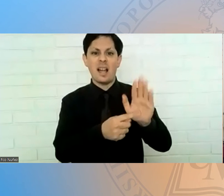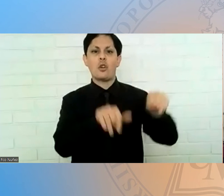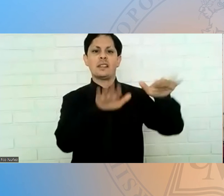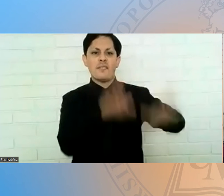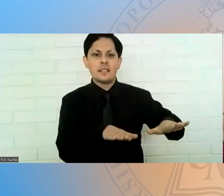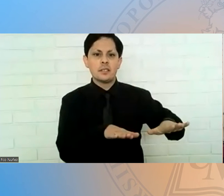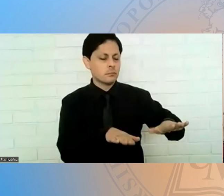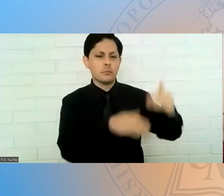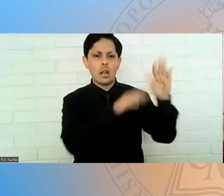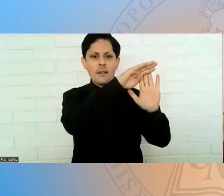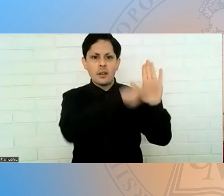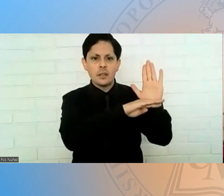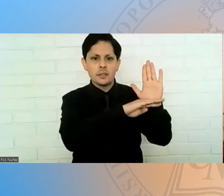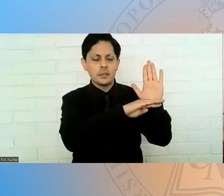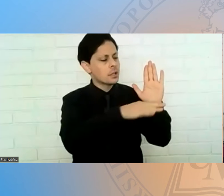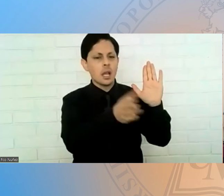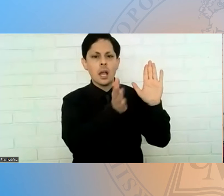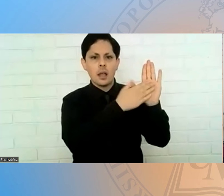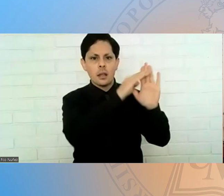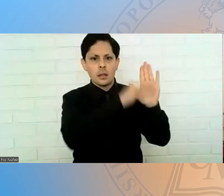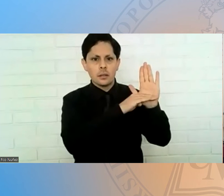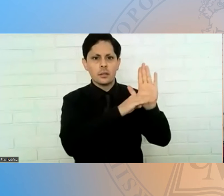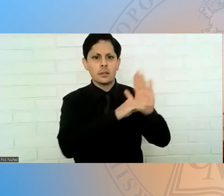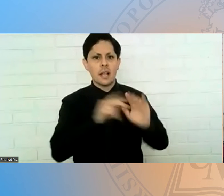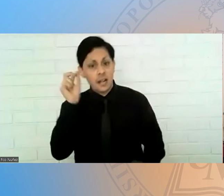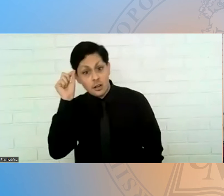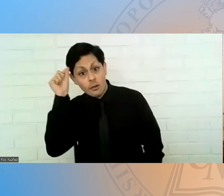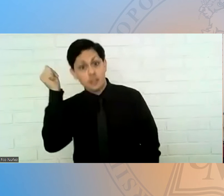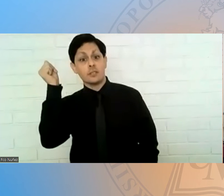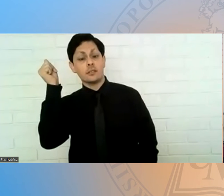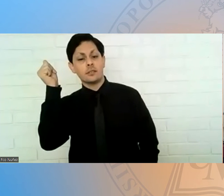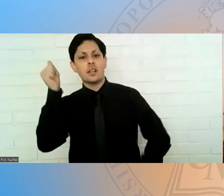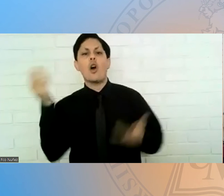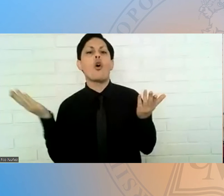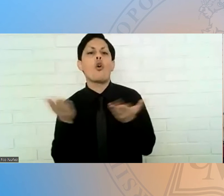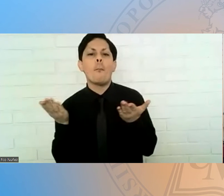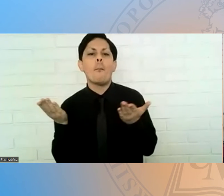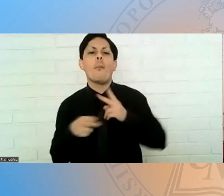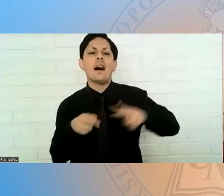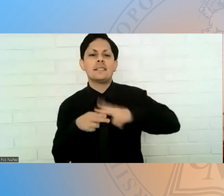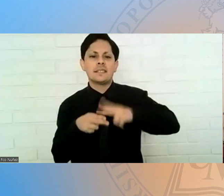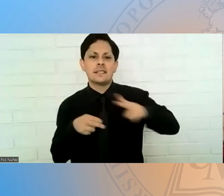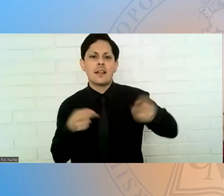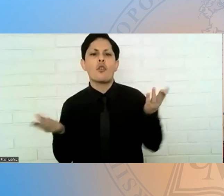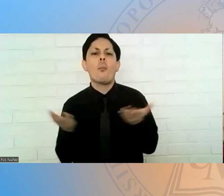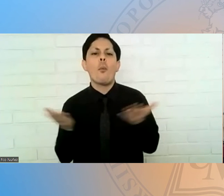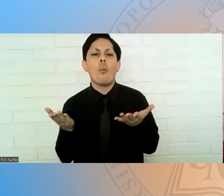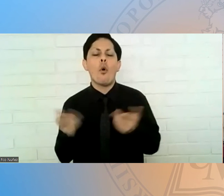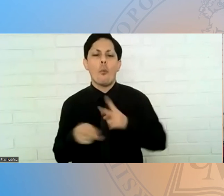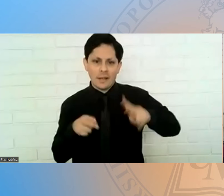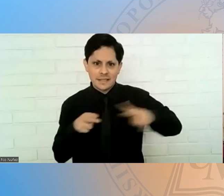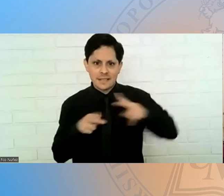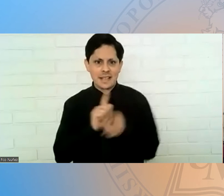establecido para la renovación que tenemos los profesores acerca del hacer. ¿Cómo hacemos esta renovación? ¿Cómo hacemos este